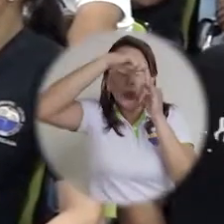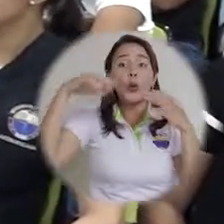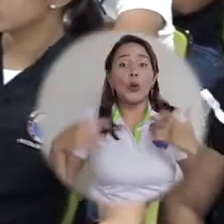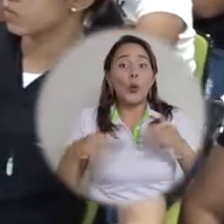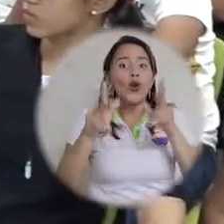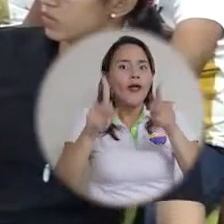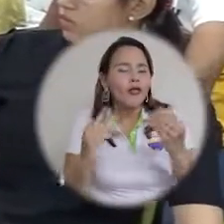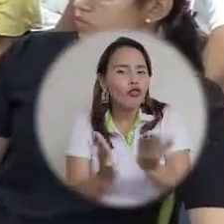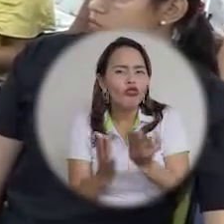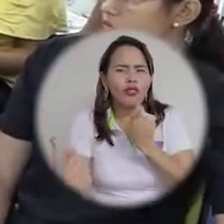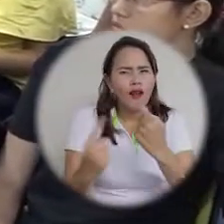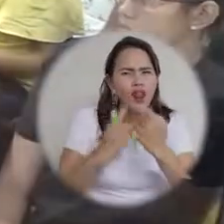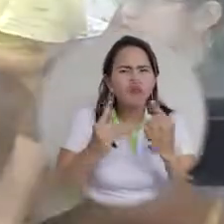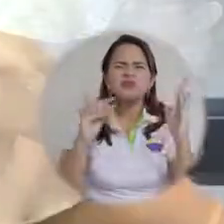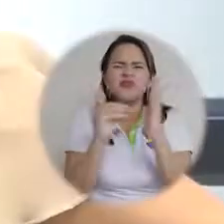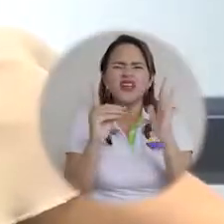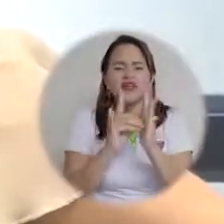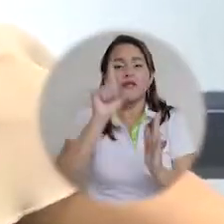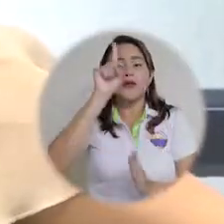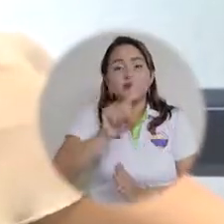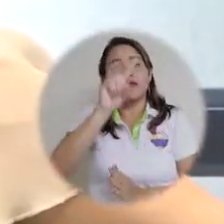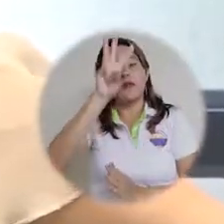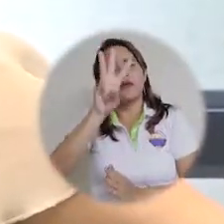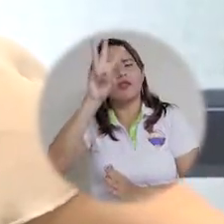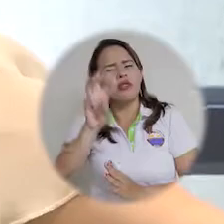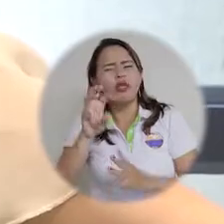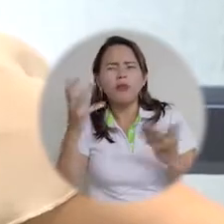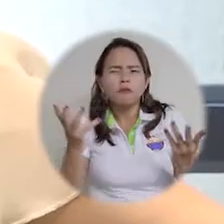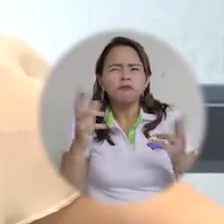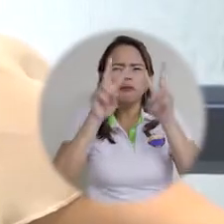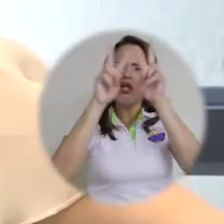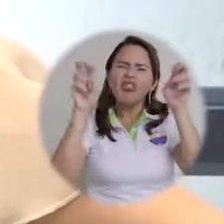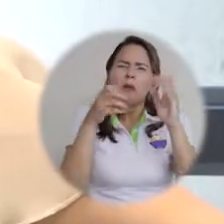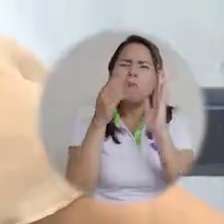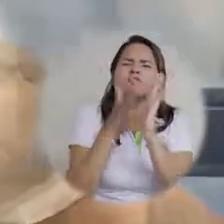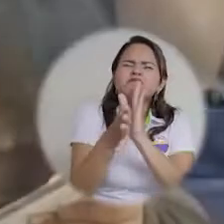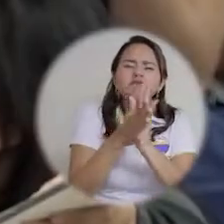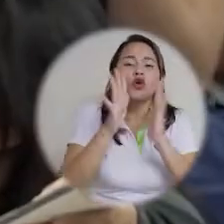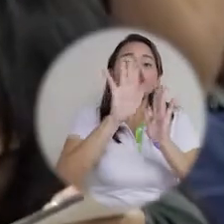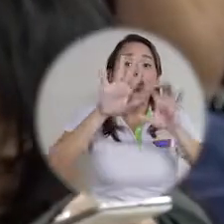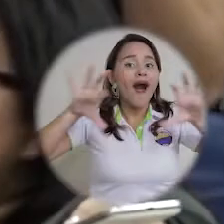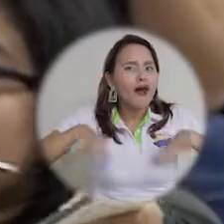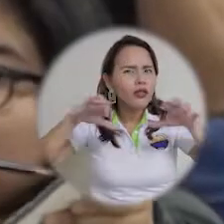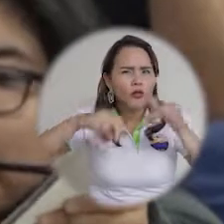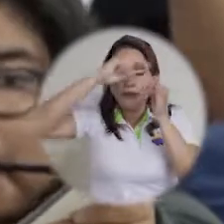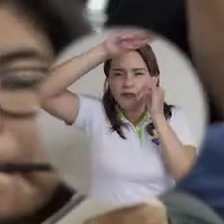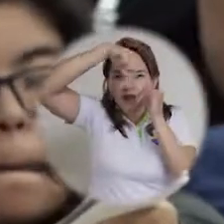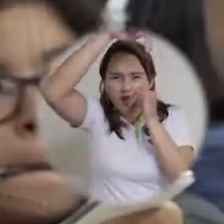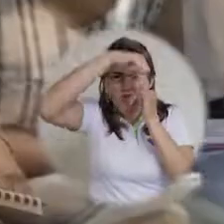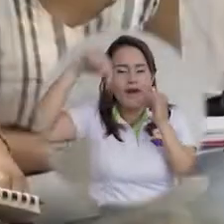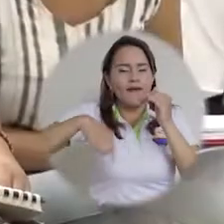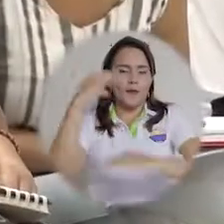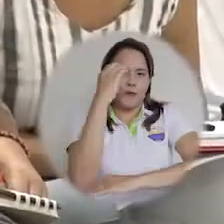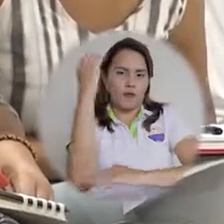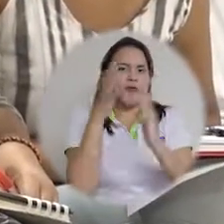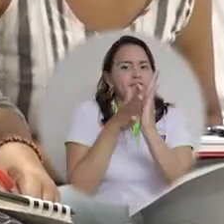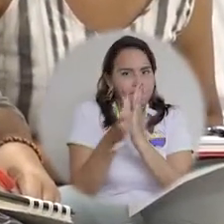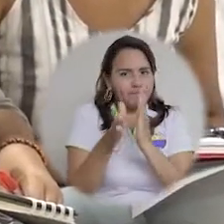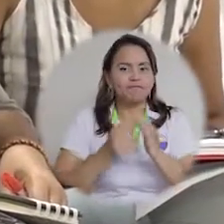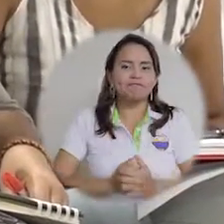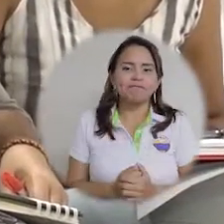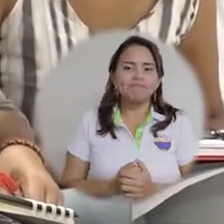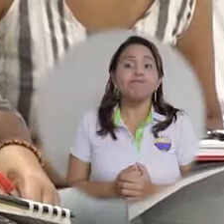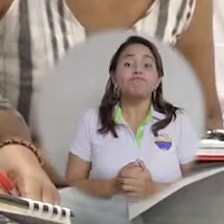programa de antropología la socialización del decreto 138, el cual rige la actividad de arqueología preventiva en Colombia. Yo creo